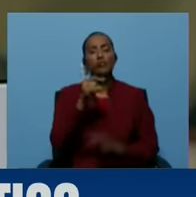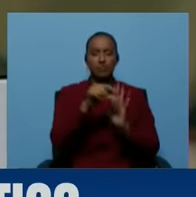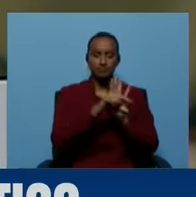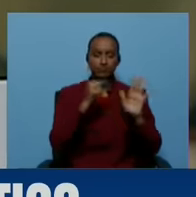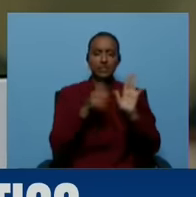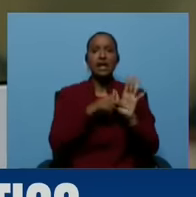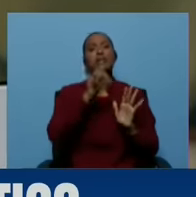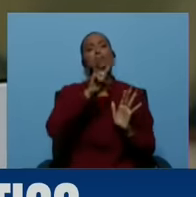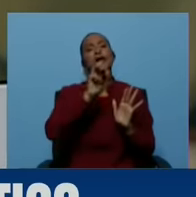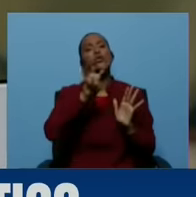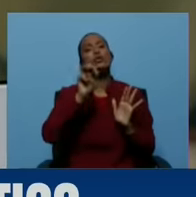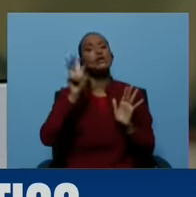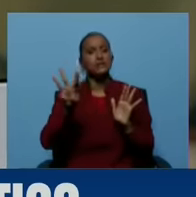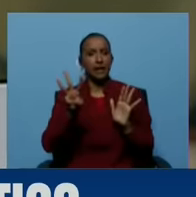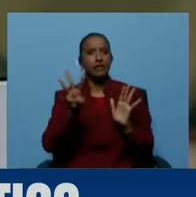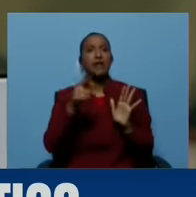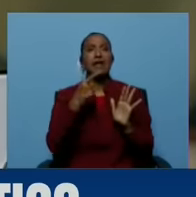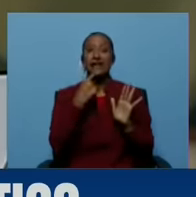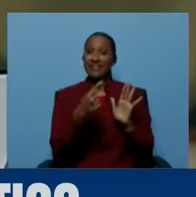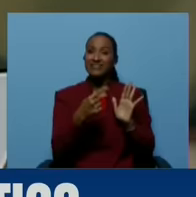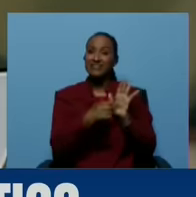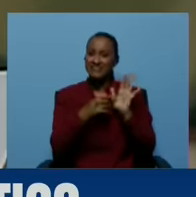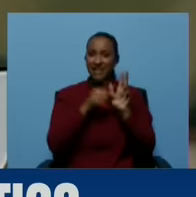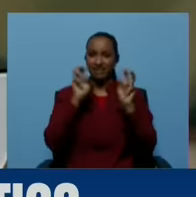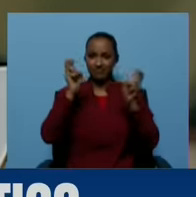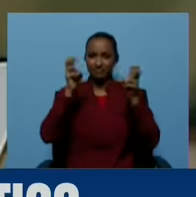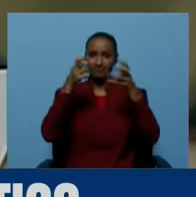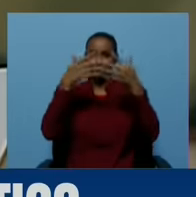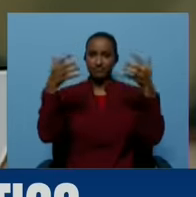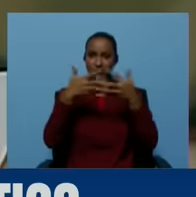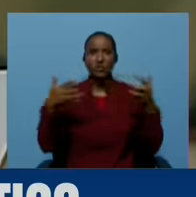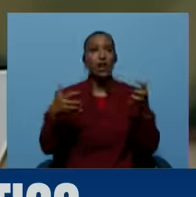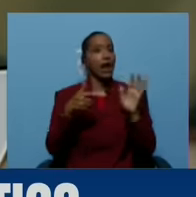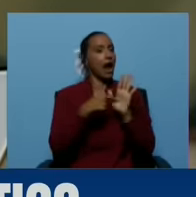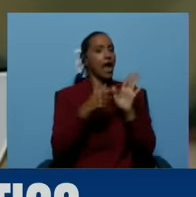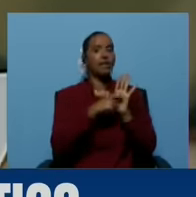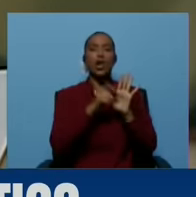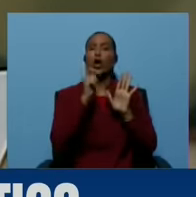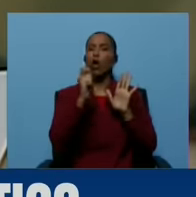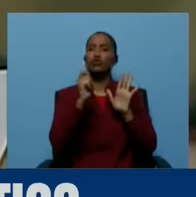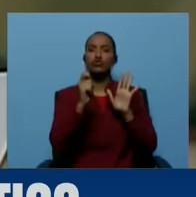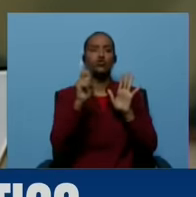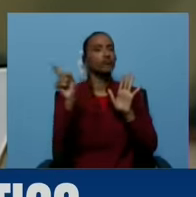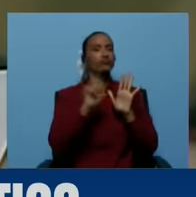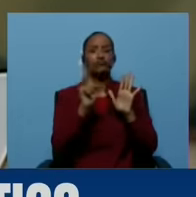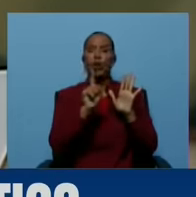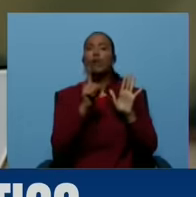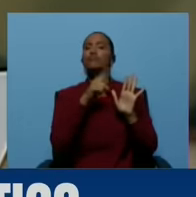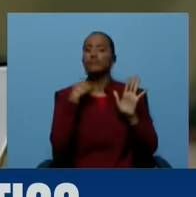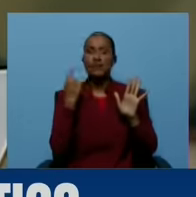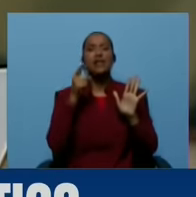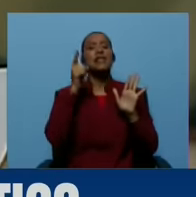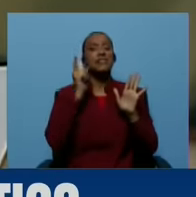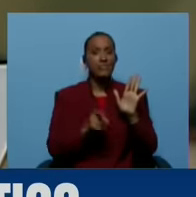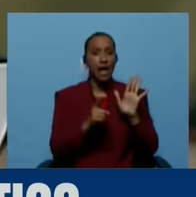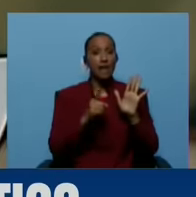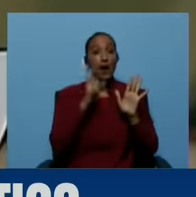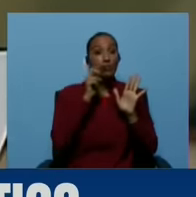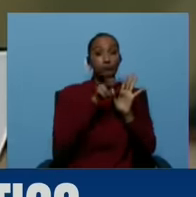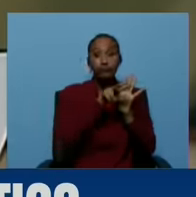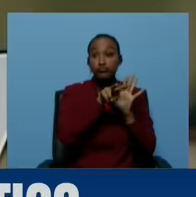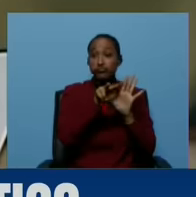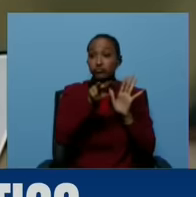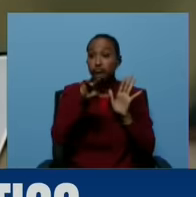dice textualmente: esta Constitución no perderá su vigencia si dejare de observarse por acto